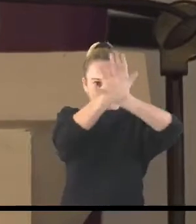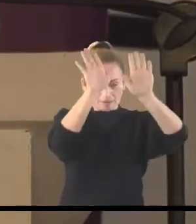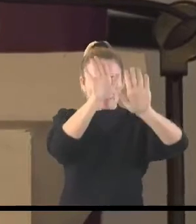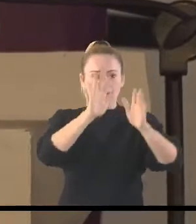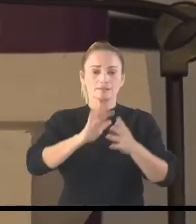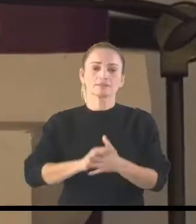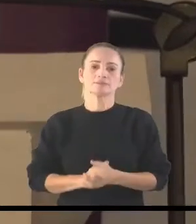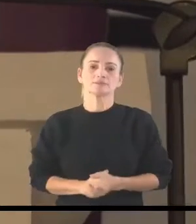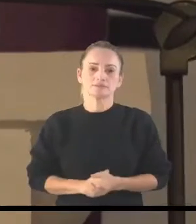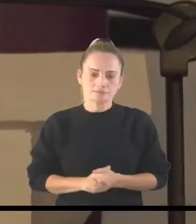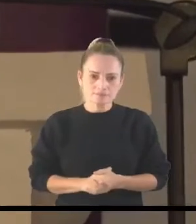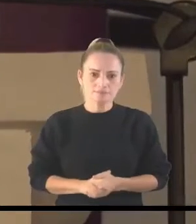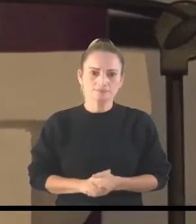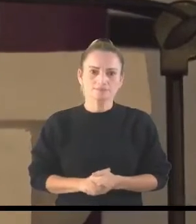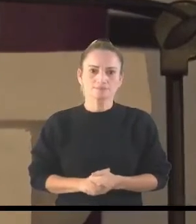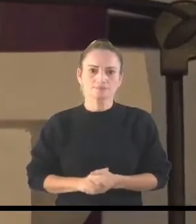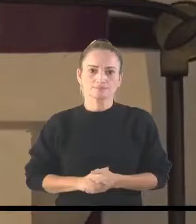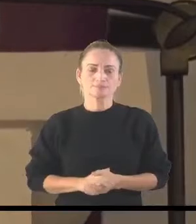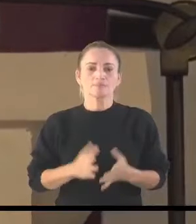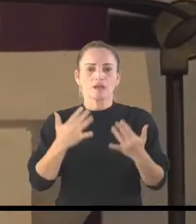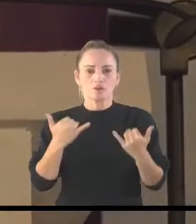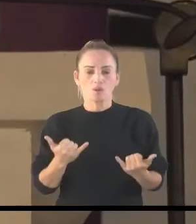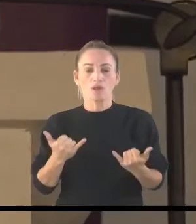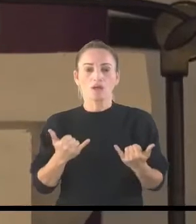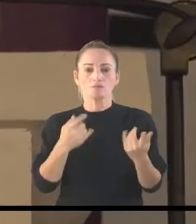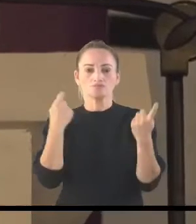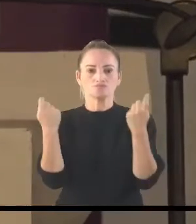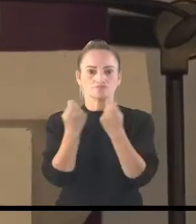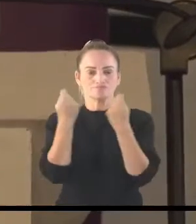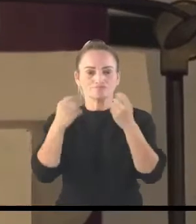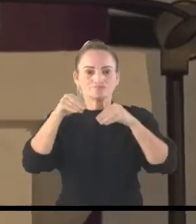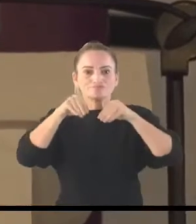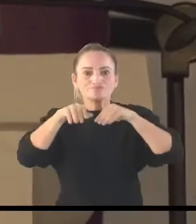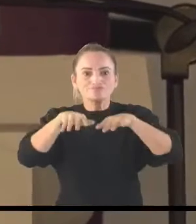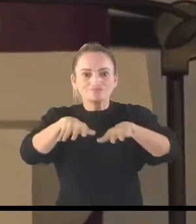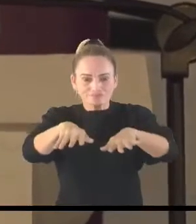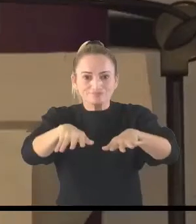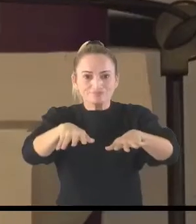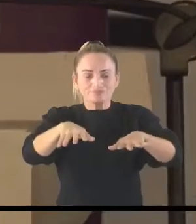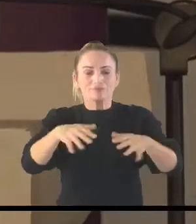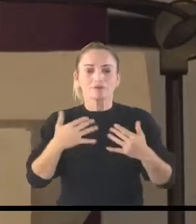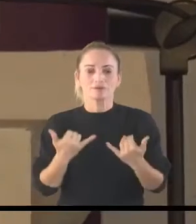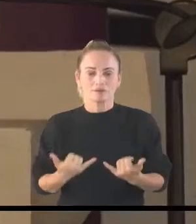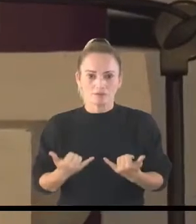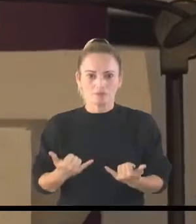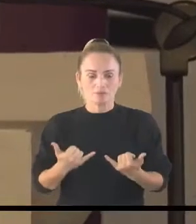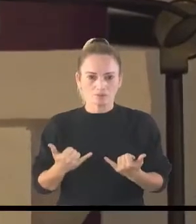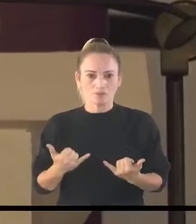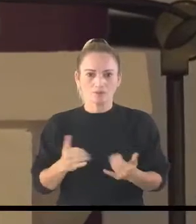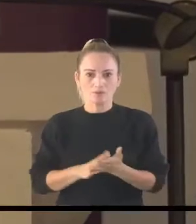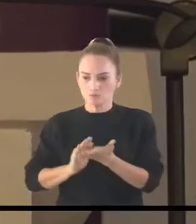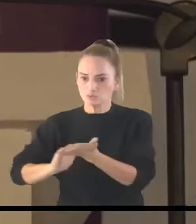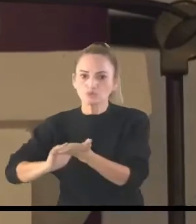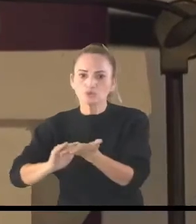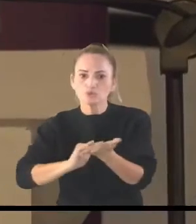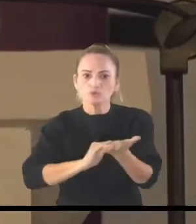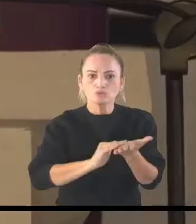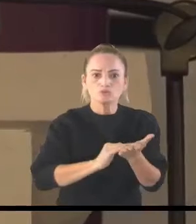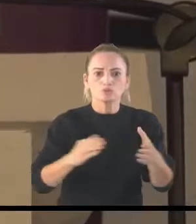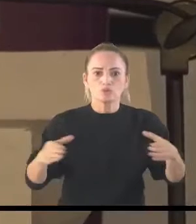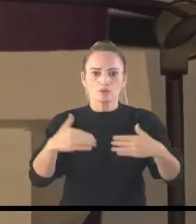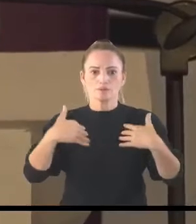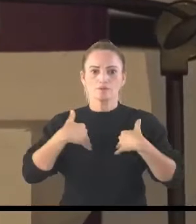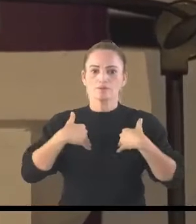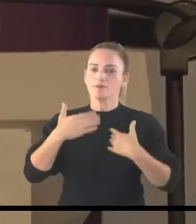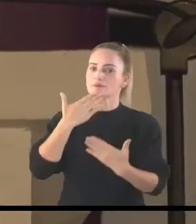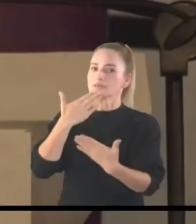cual podemos anunciar cómo hemos recuperado el Fondo de Reparación a Víctimas gracias